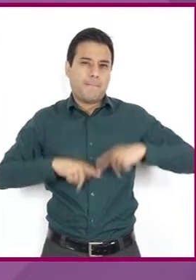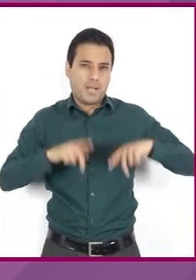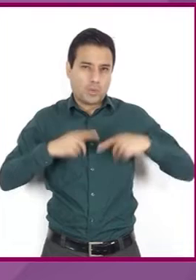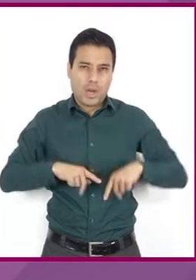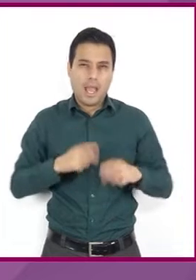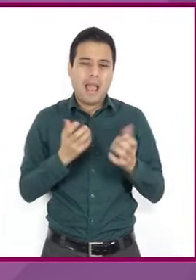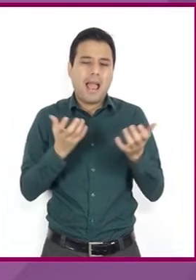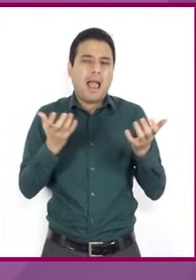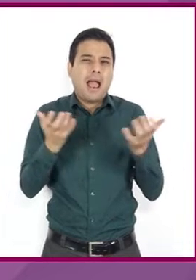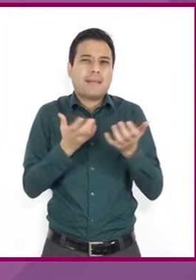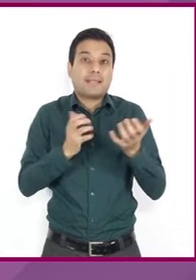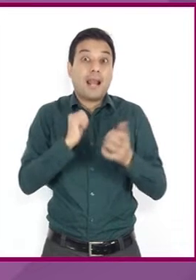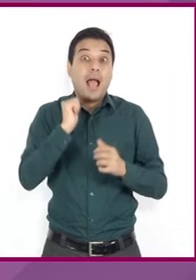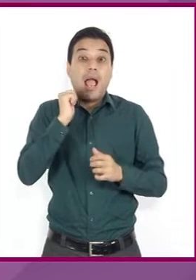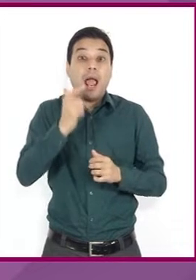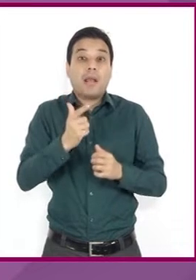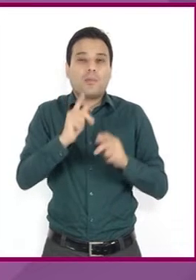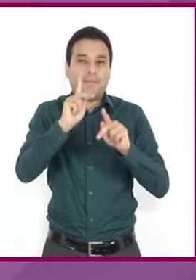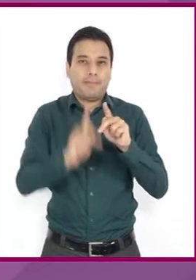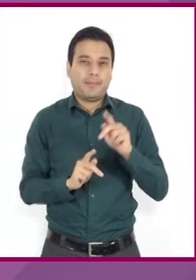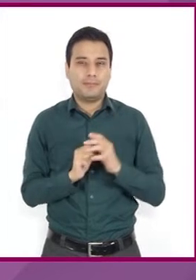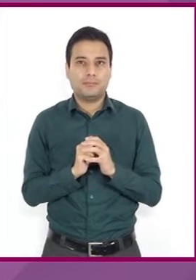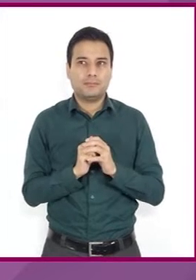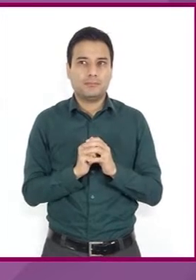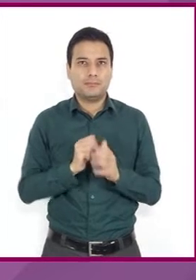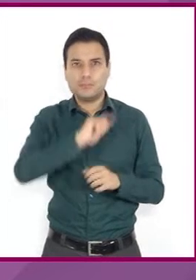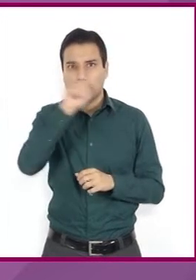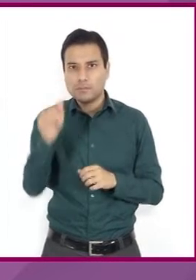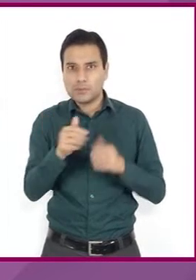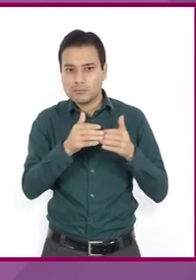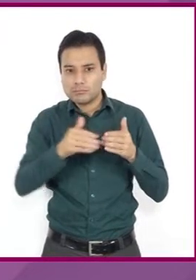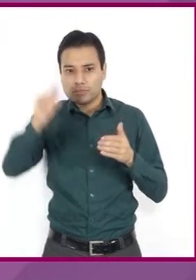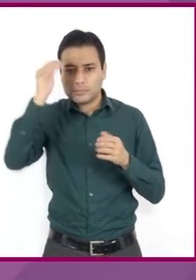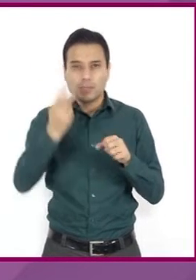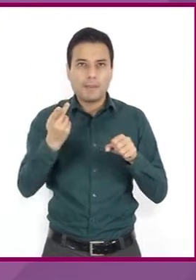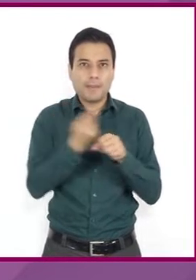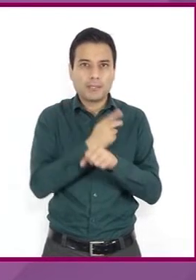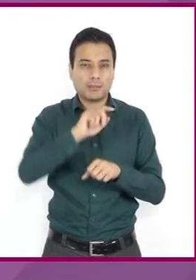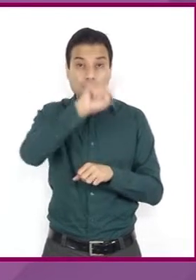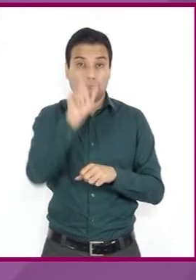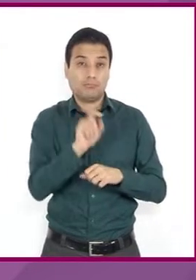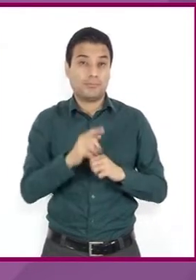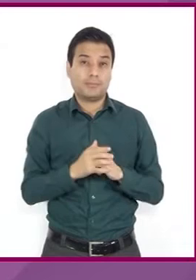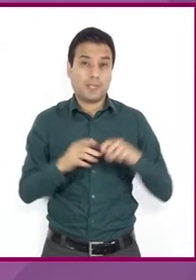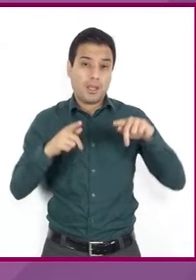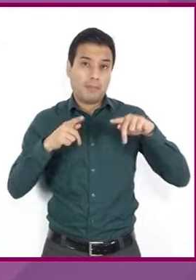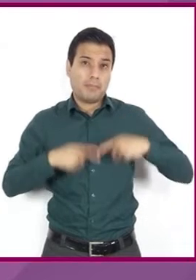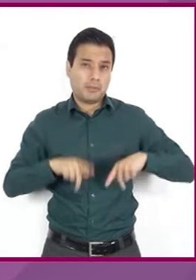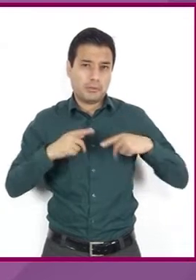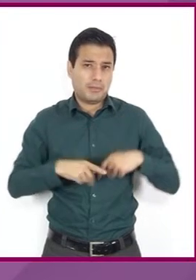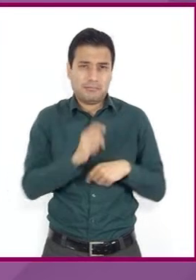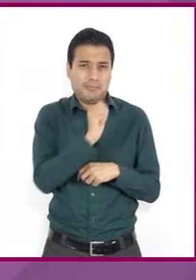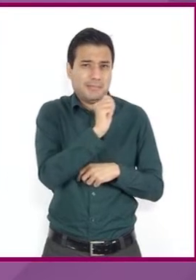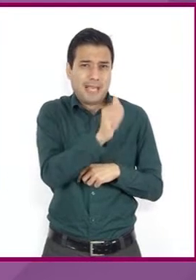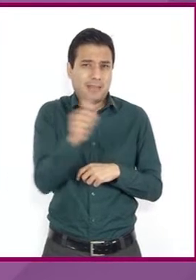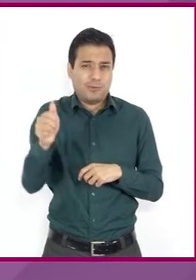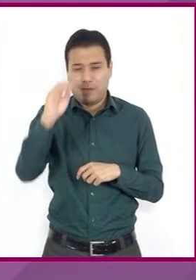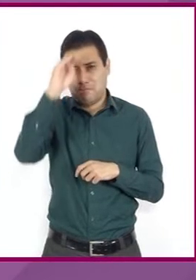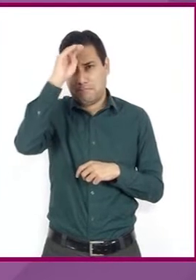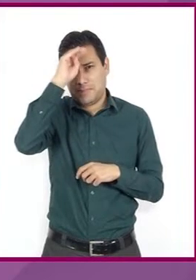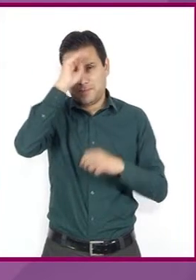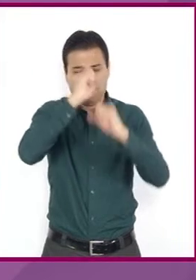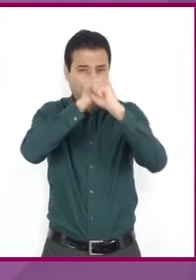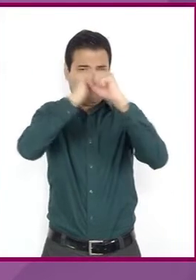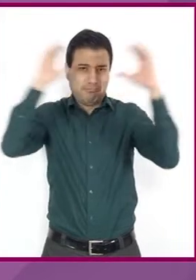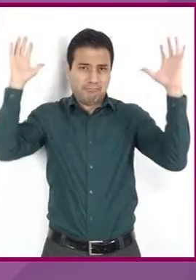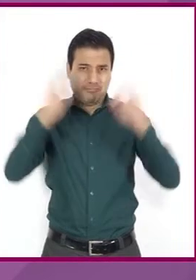es interrumpida. No se sabe cómo terminará el relato. El lector debe imaginar lo que sucederá. En